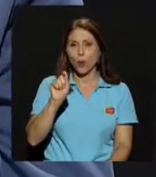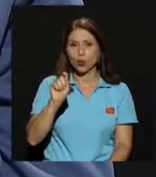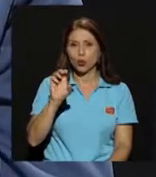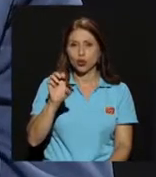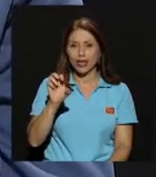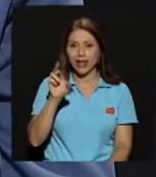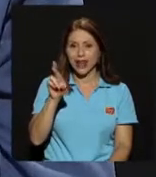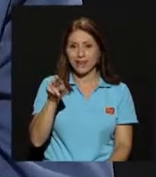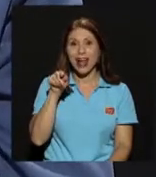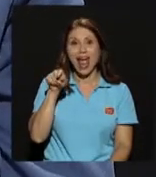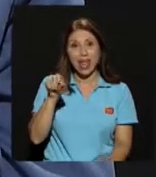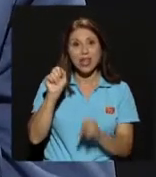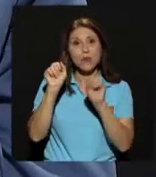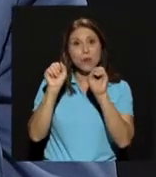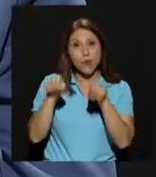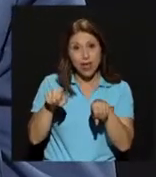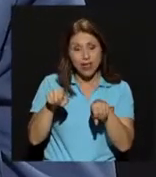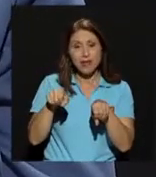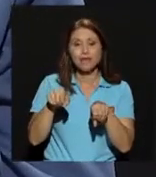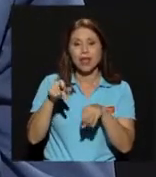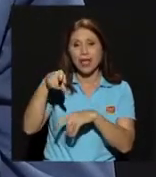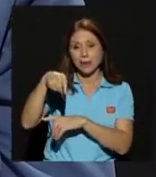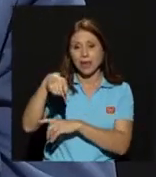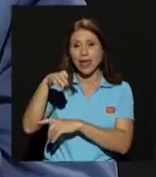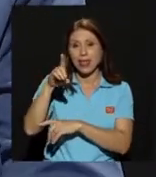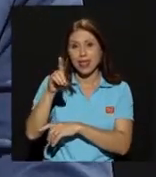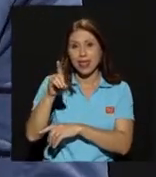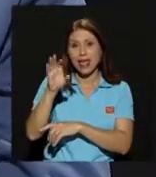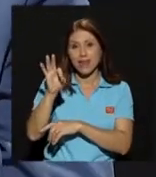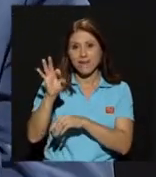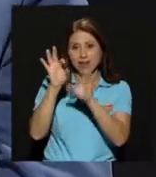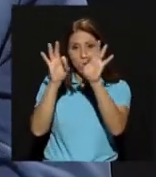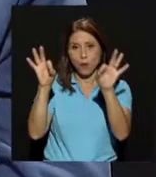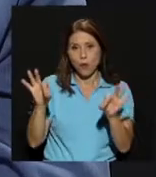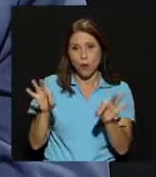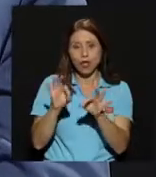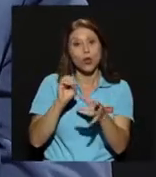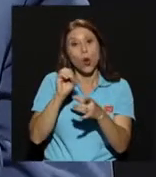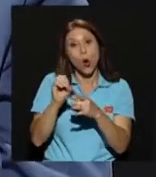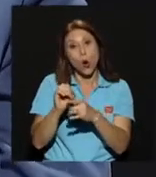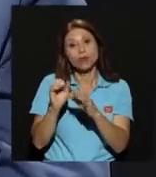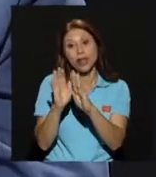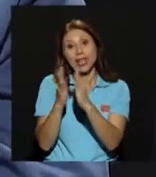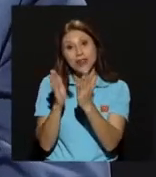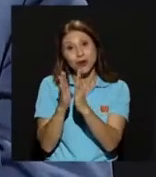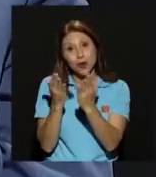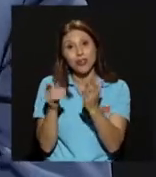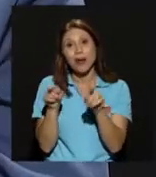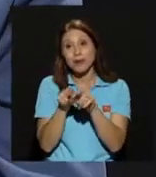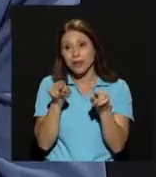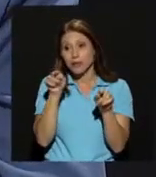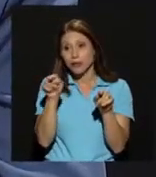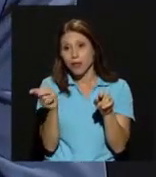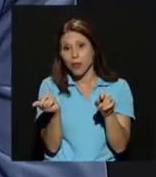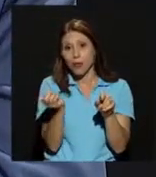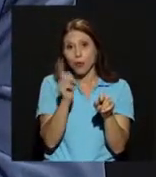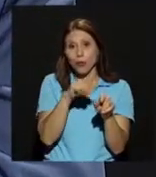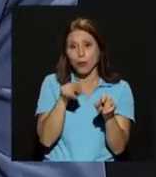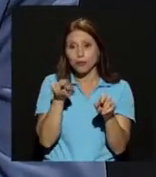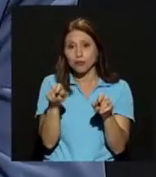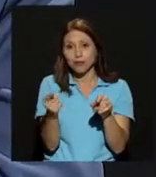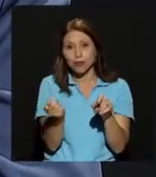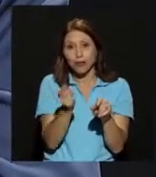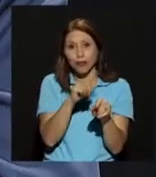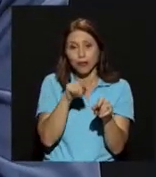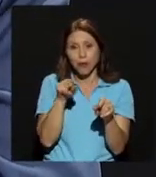encontrarla en formato pdf o en formato libro pueden ir pasando página por página en